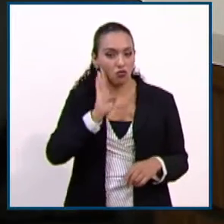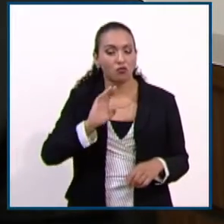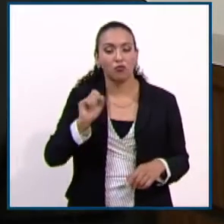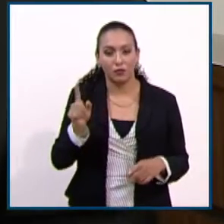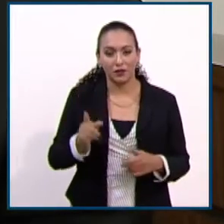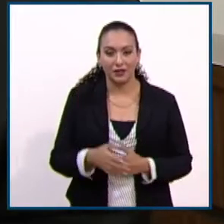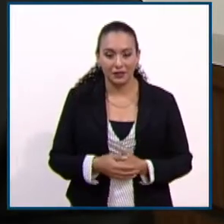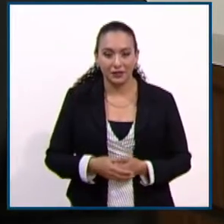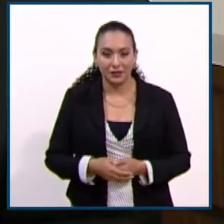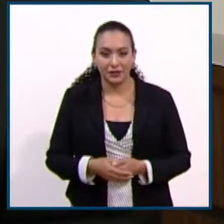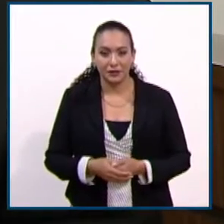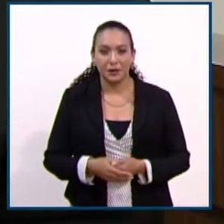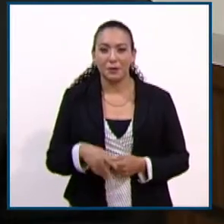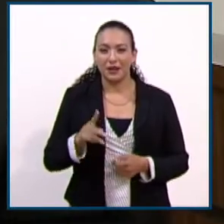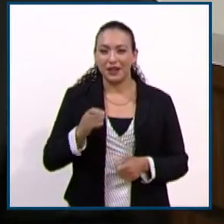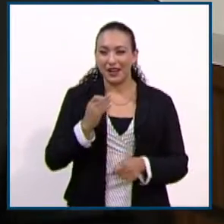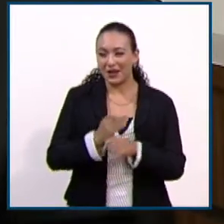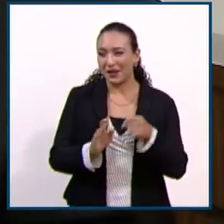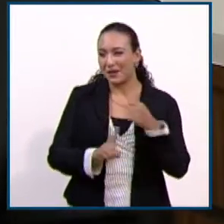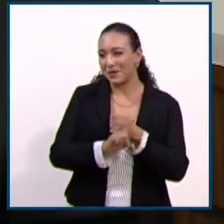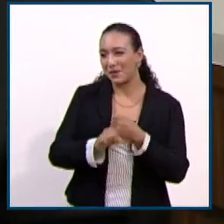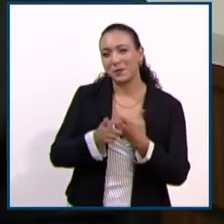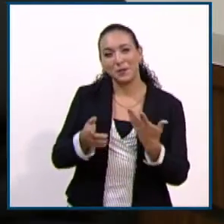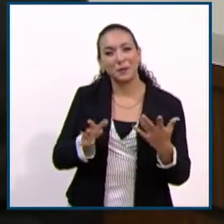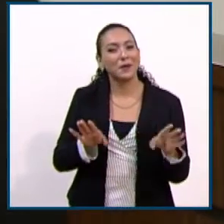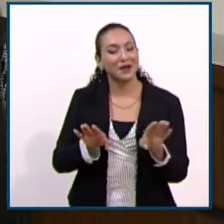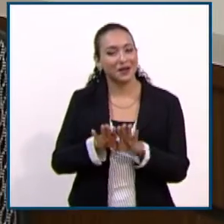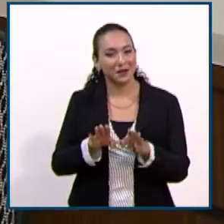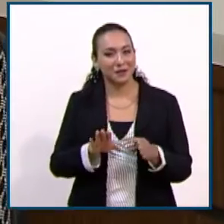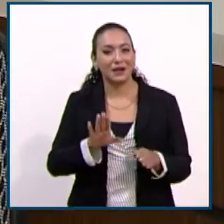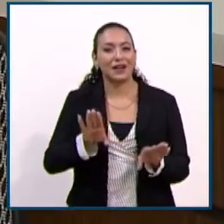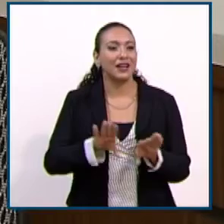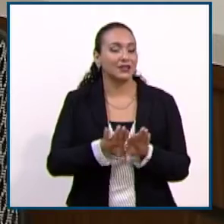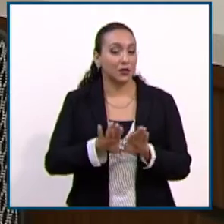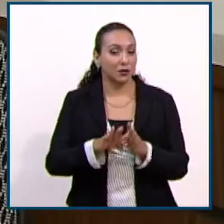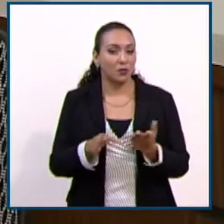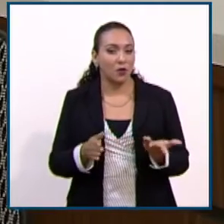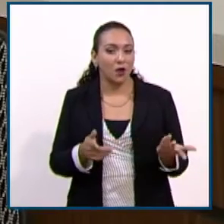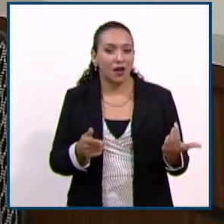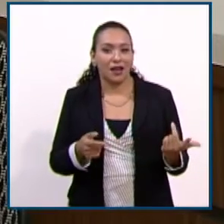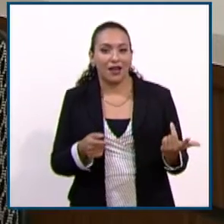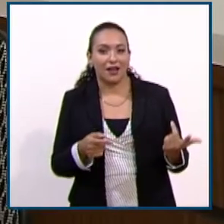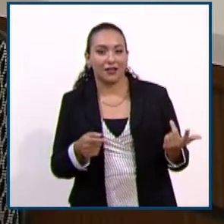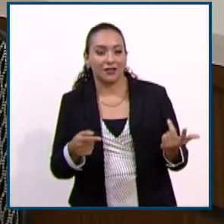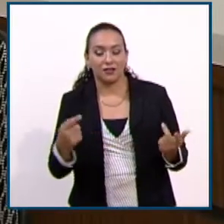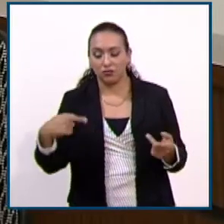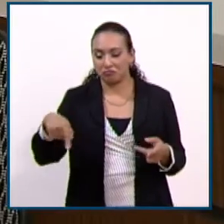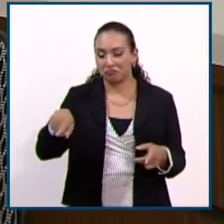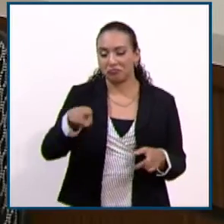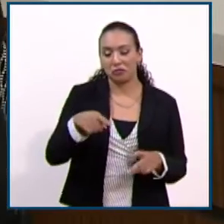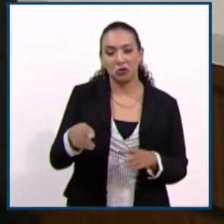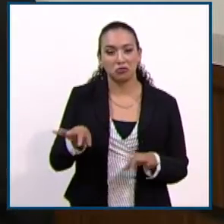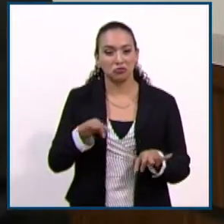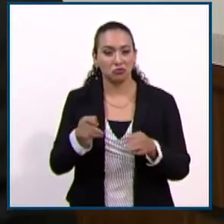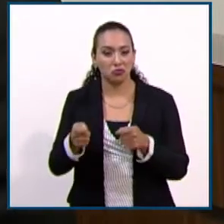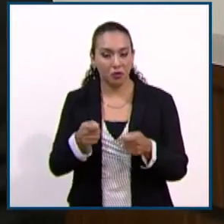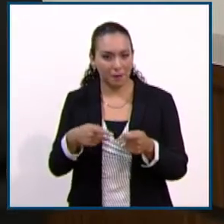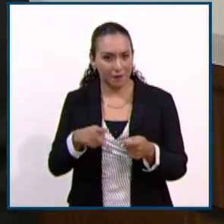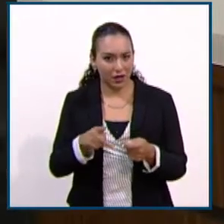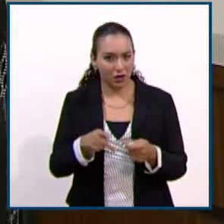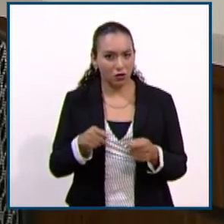es que el problema de este último es que puede parecer soberbio, ¿no? Pero sí el que tú te